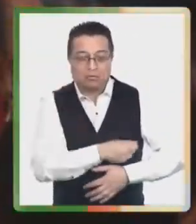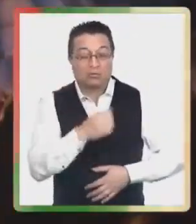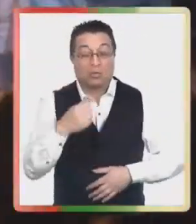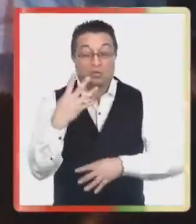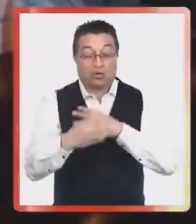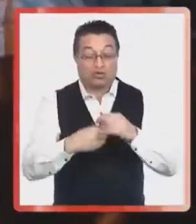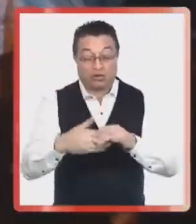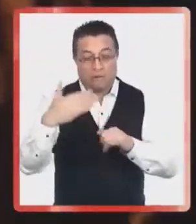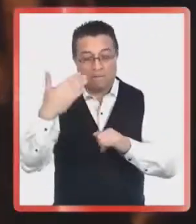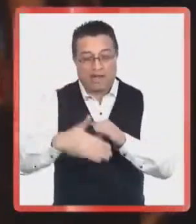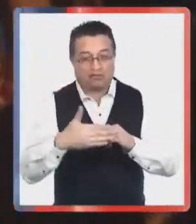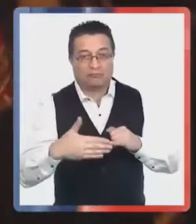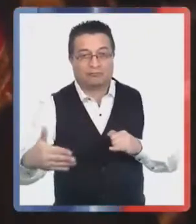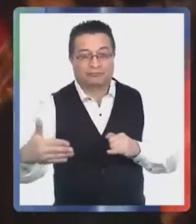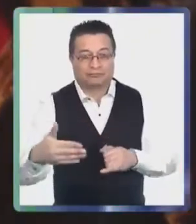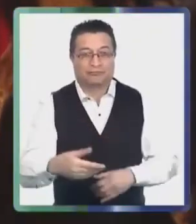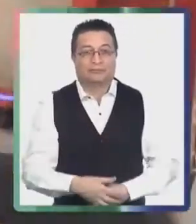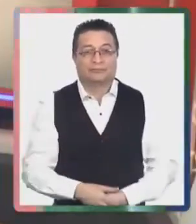actual administración.